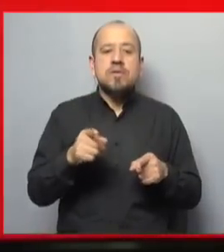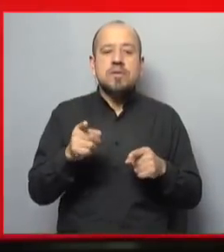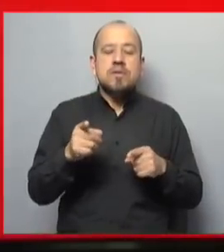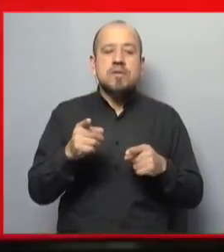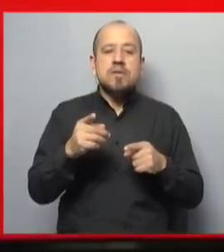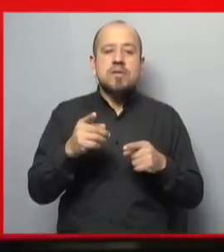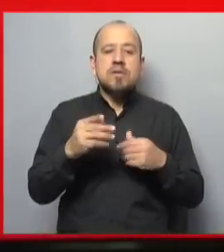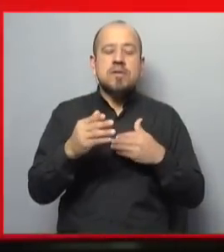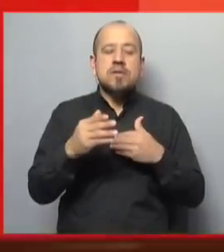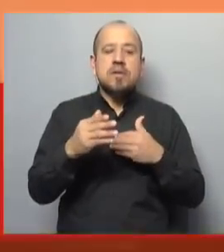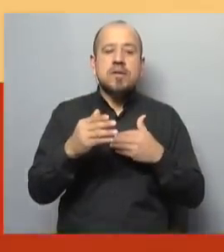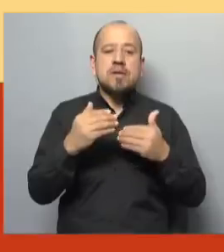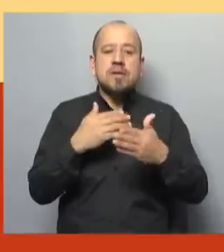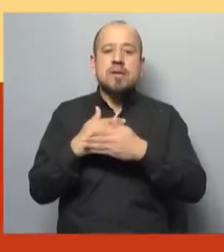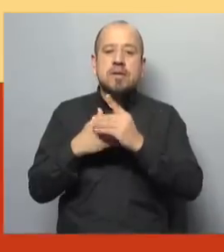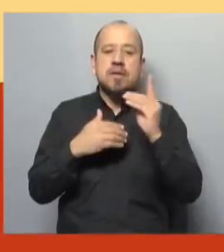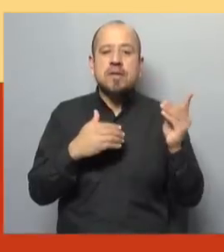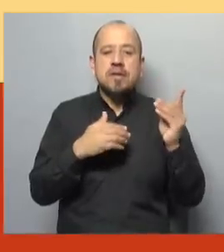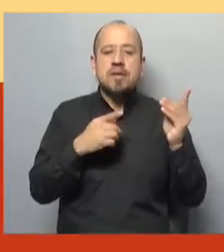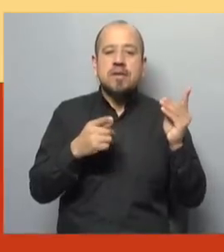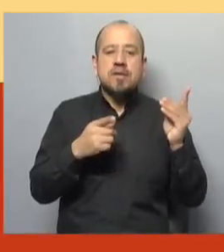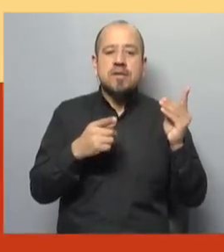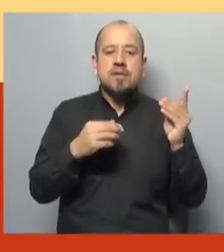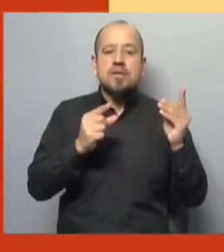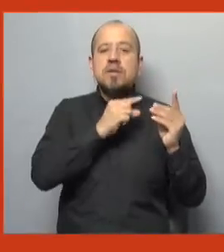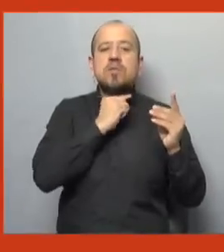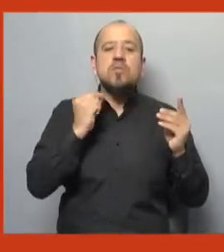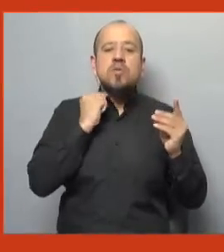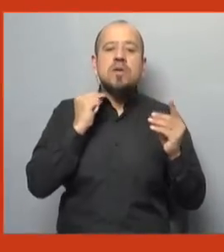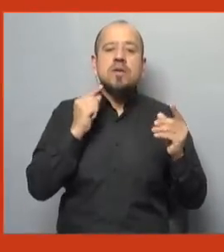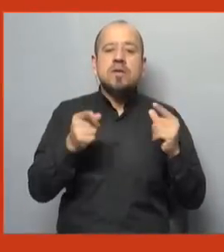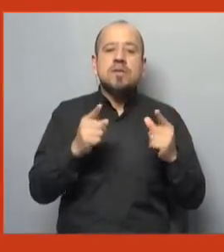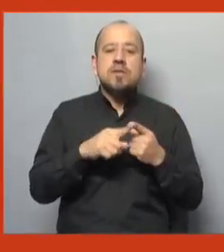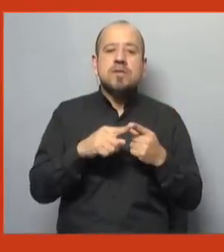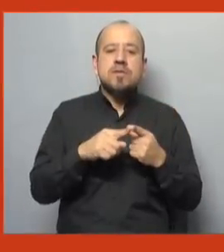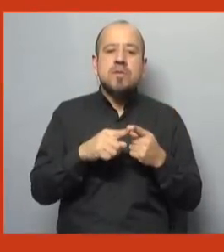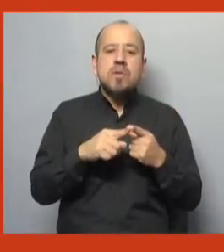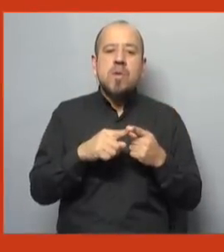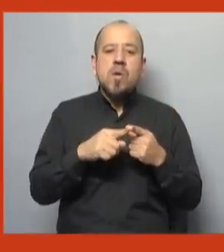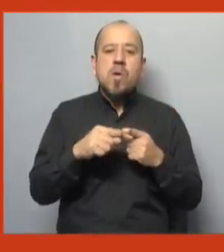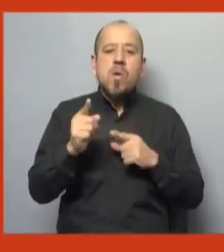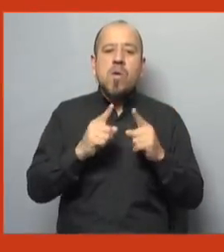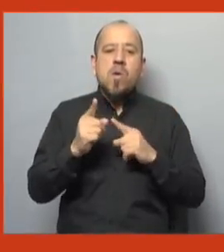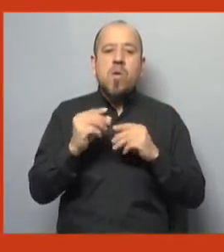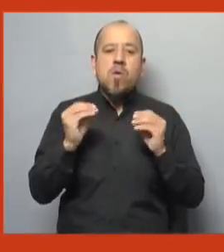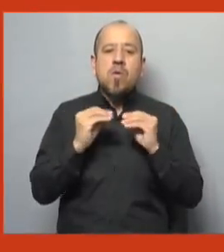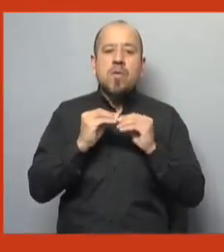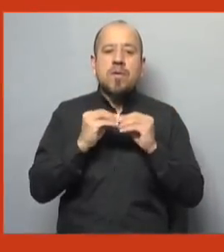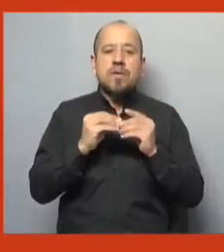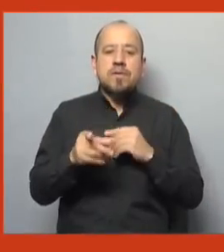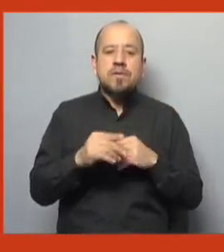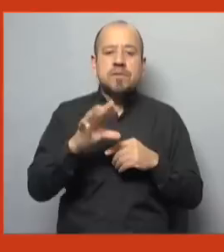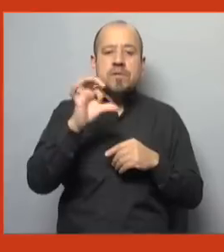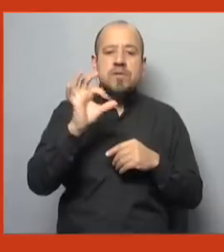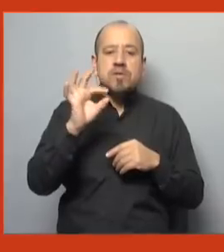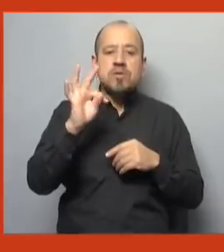en la imagen es el padre de gabriel barilari y el resto bueno con algunos de hecho loco pero seguimos viendo carlitos auto mi